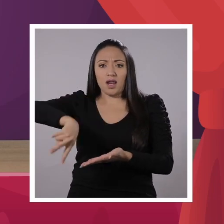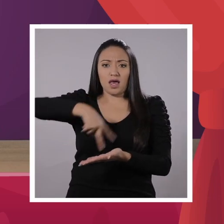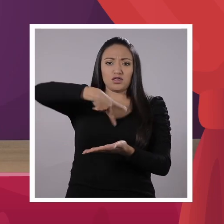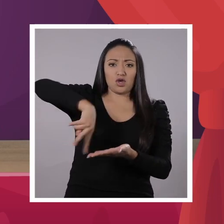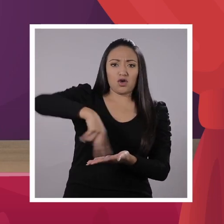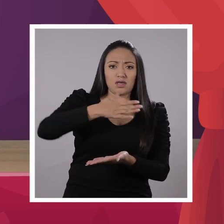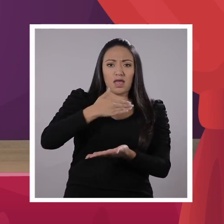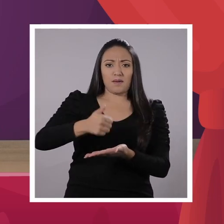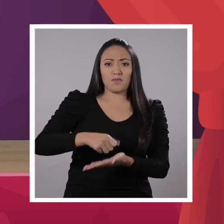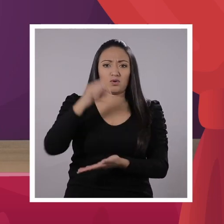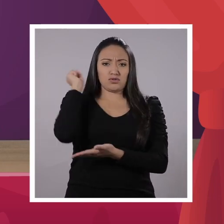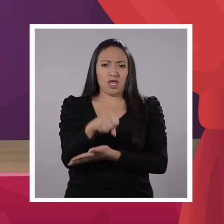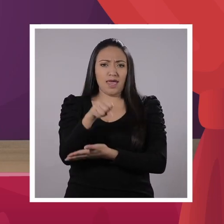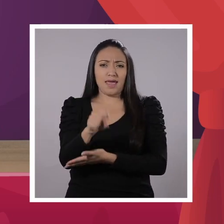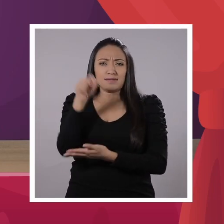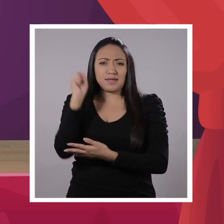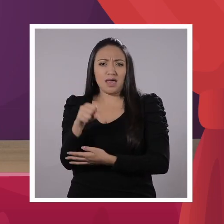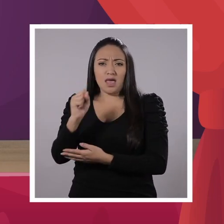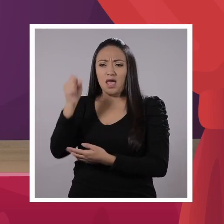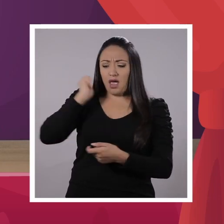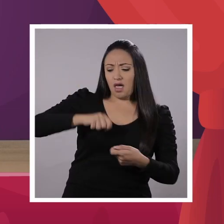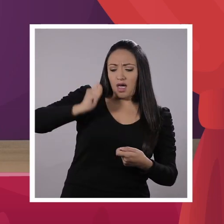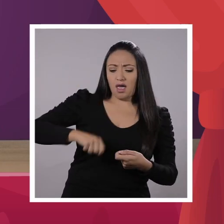Estamos ya bailando. ¡Sí!